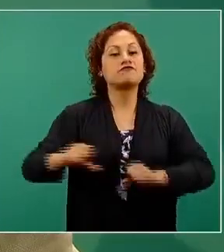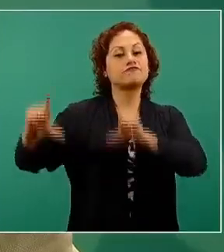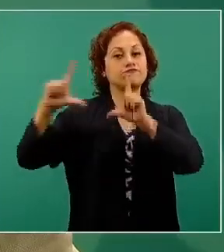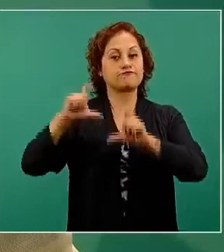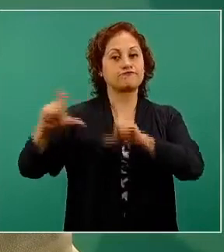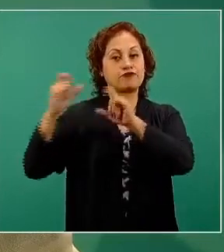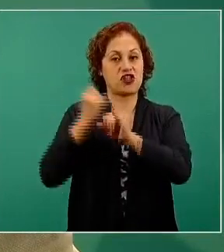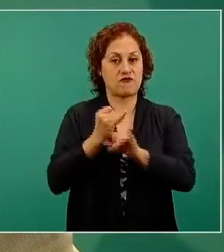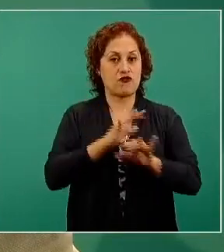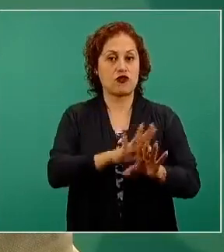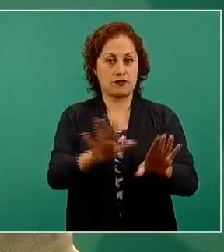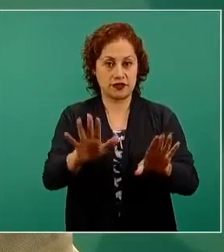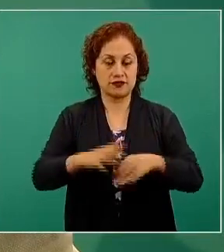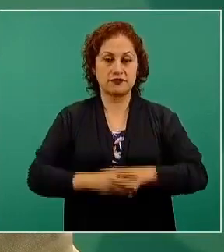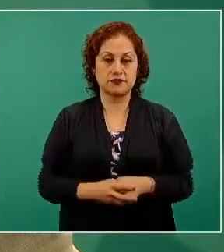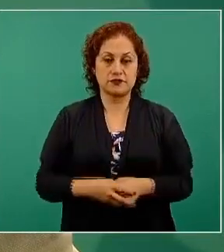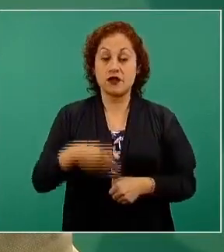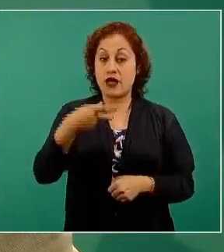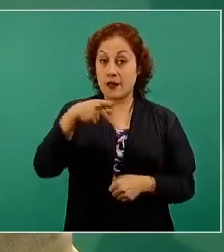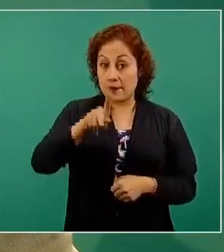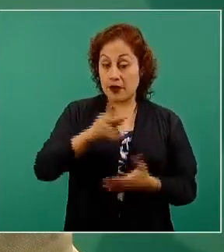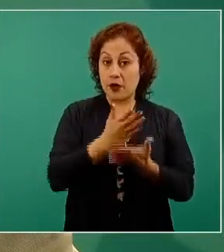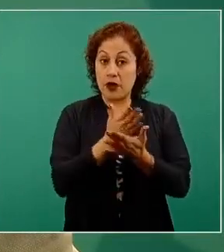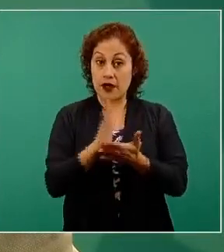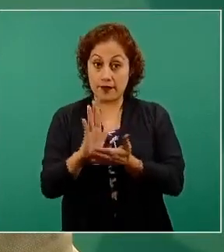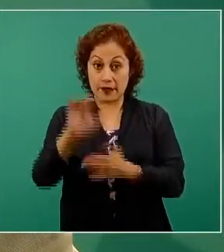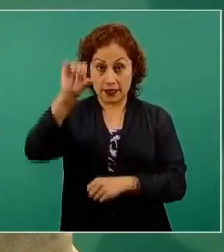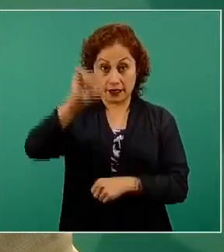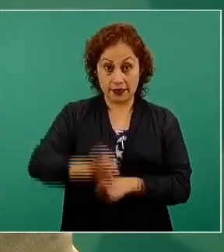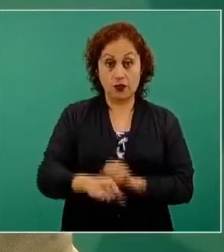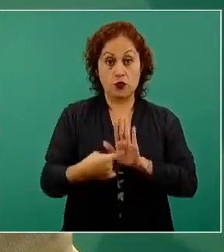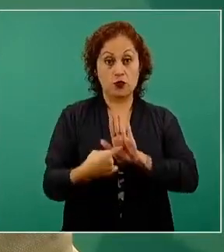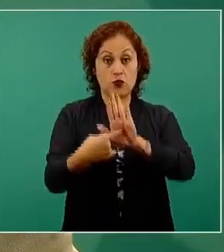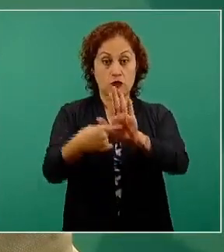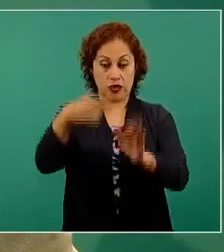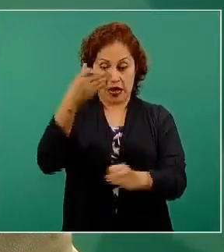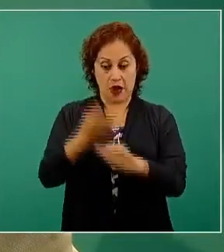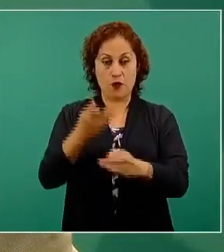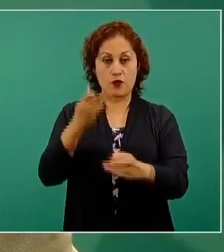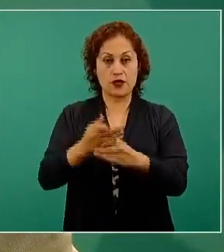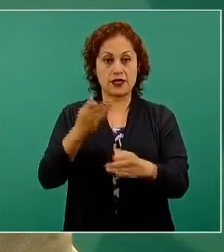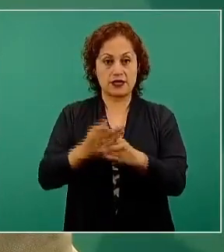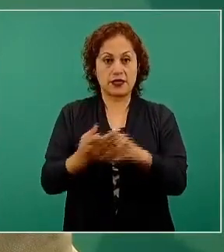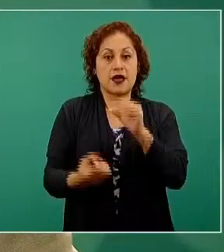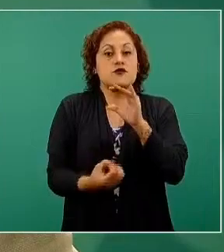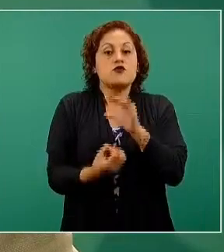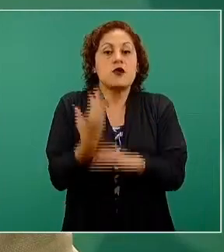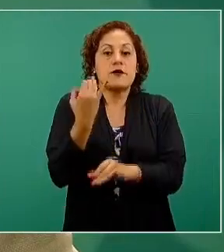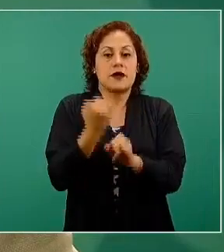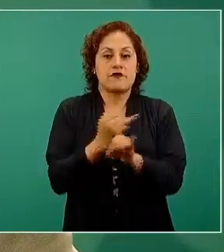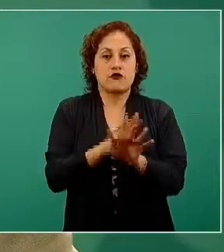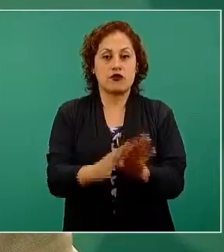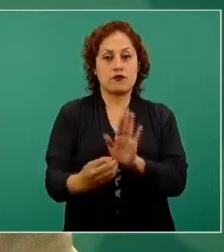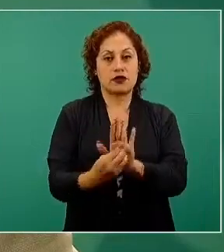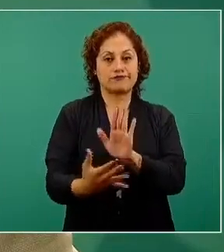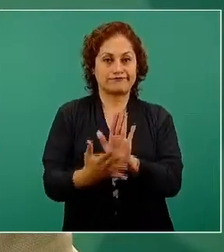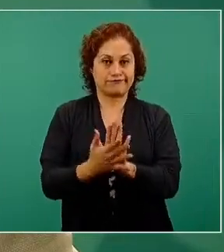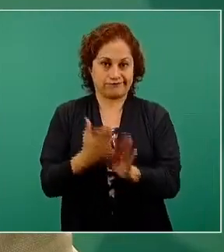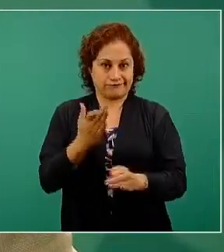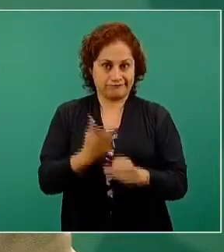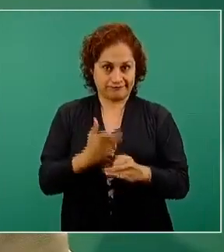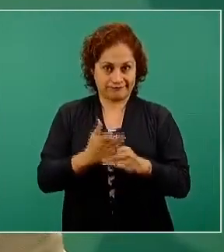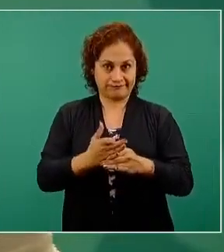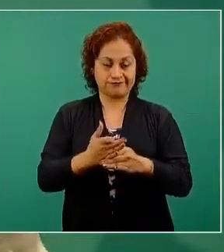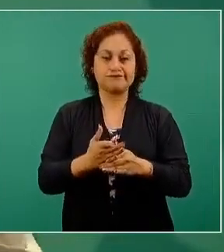pero hoy tendremos también datos más actualizados del día de hoy y tendremos también